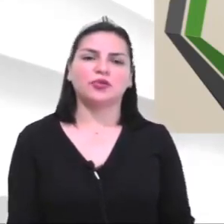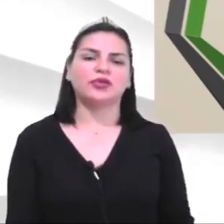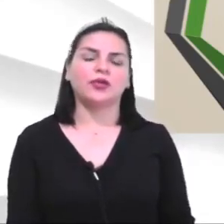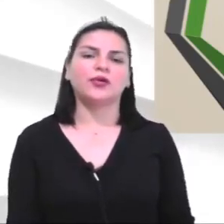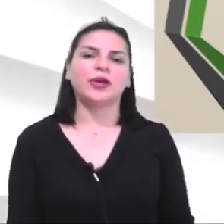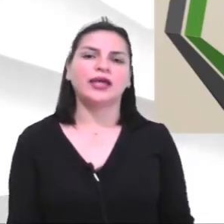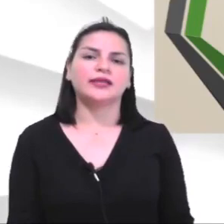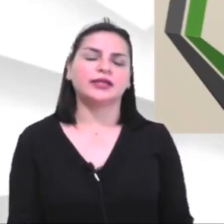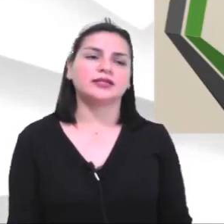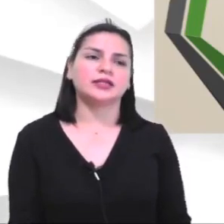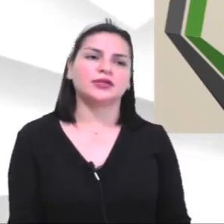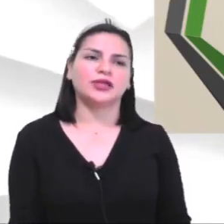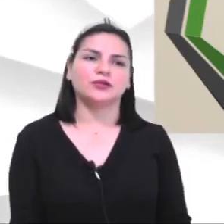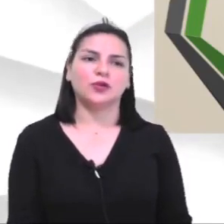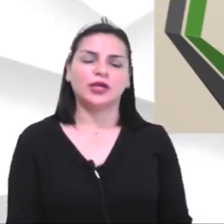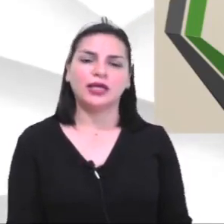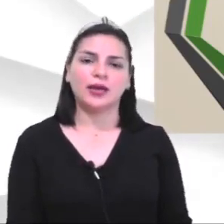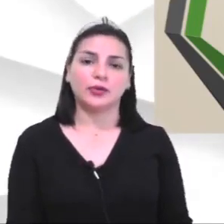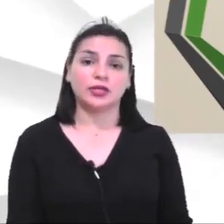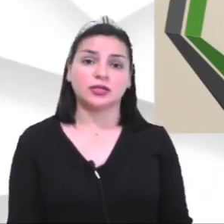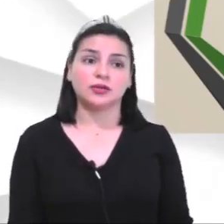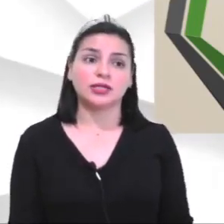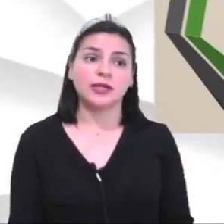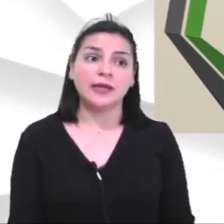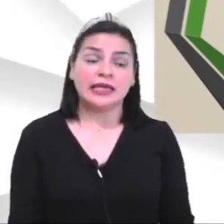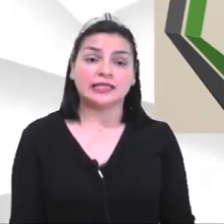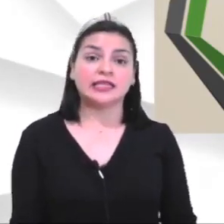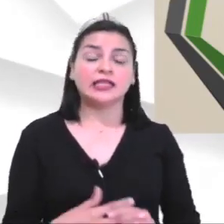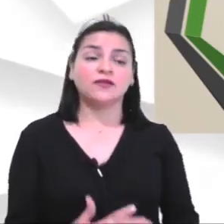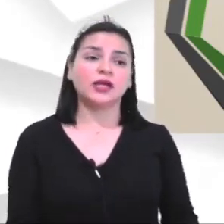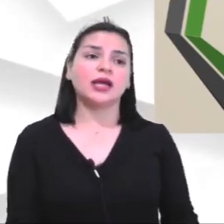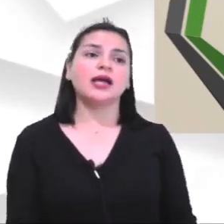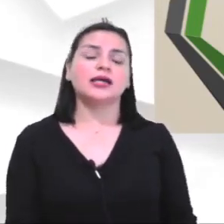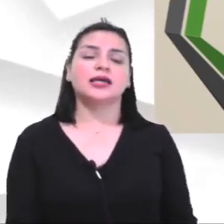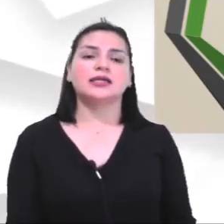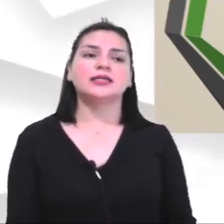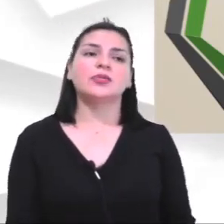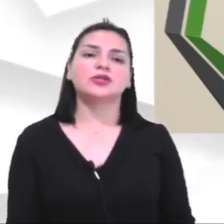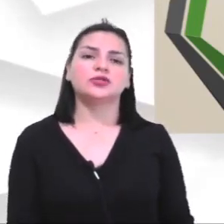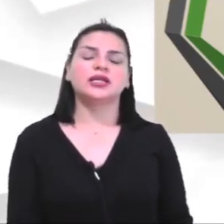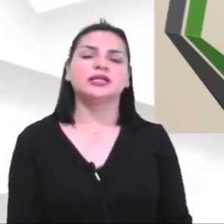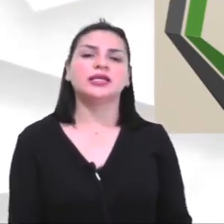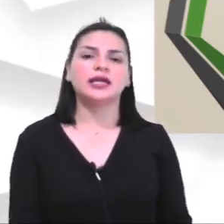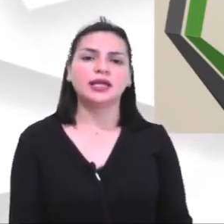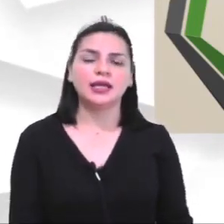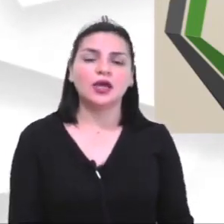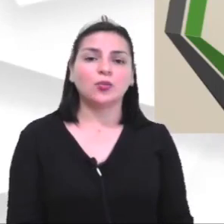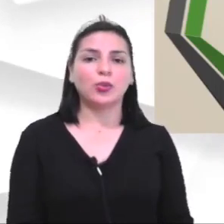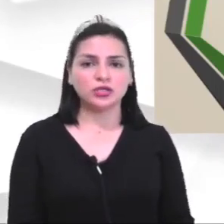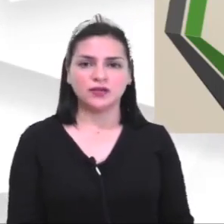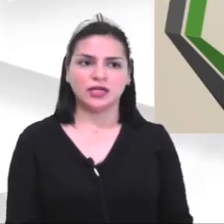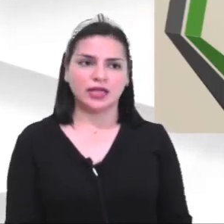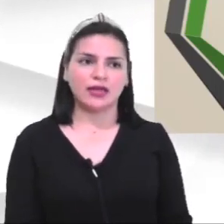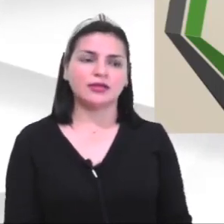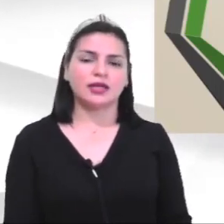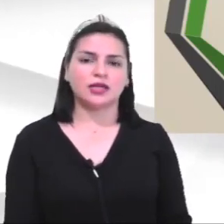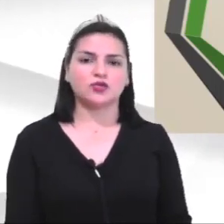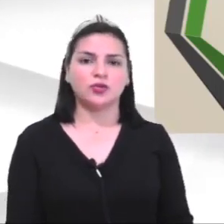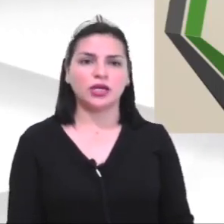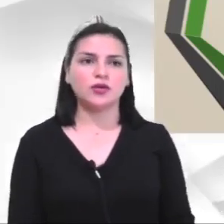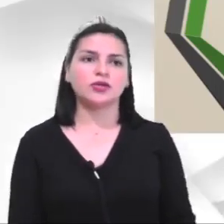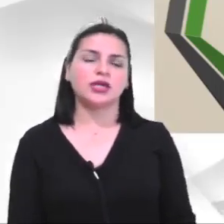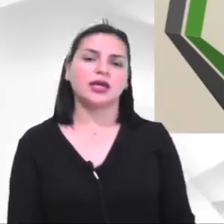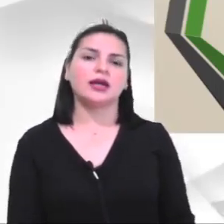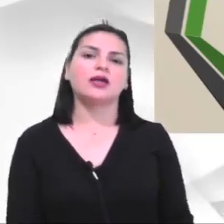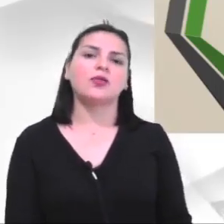una computadora, ya tiene acceso a tecnología, por decirlo así. Significa que esta persona tiene posibilidades de que